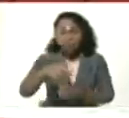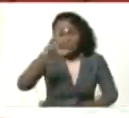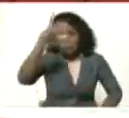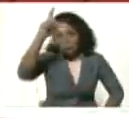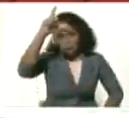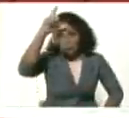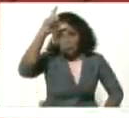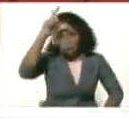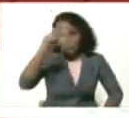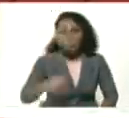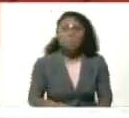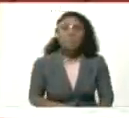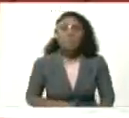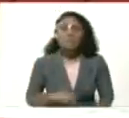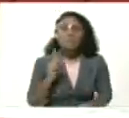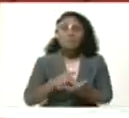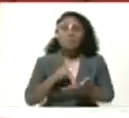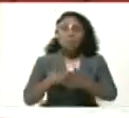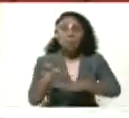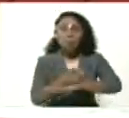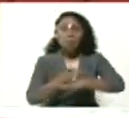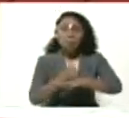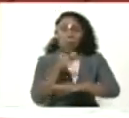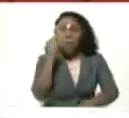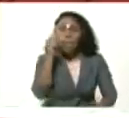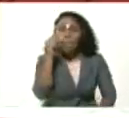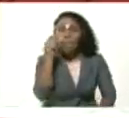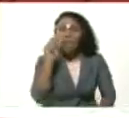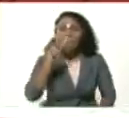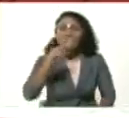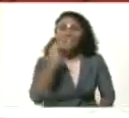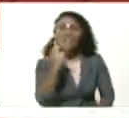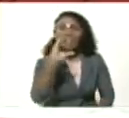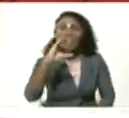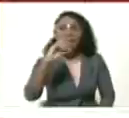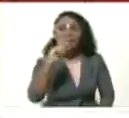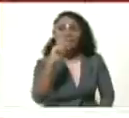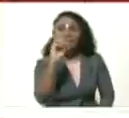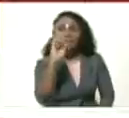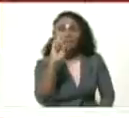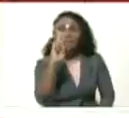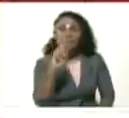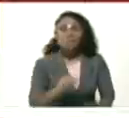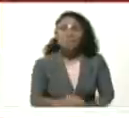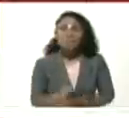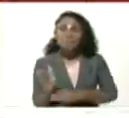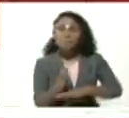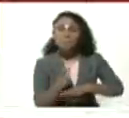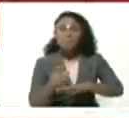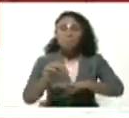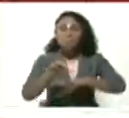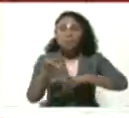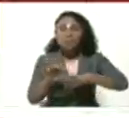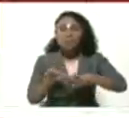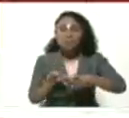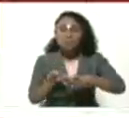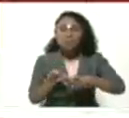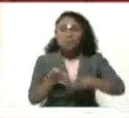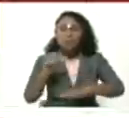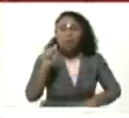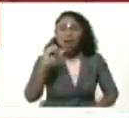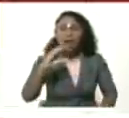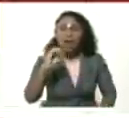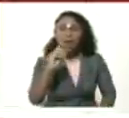Falcón, candidato a la gobernación, el compatriota Víctor Clark. Municipio Acosta,